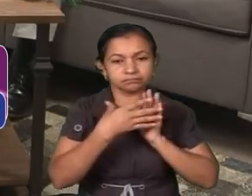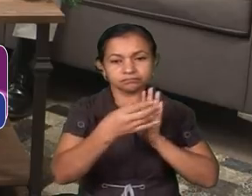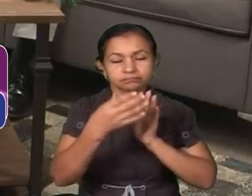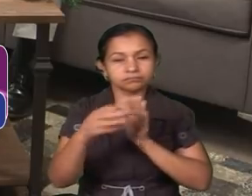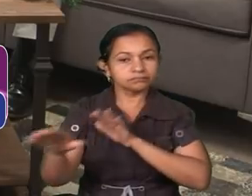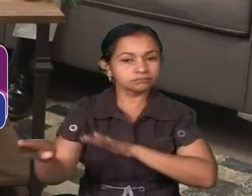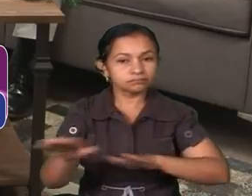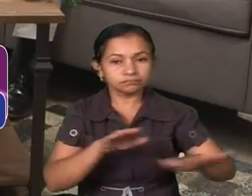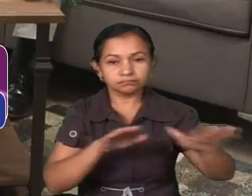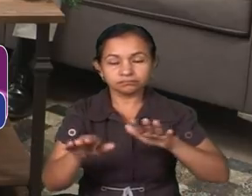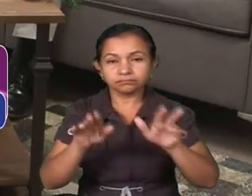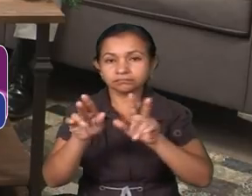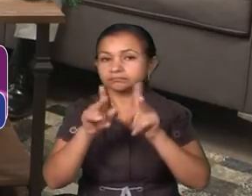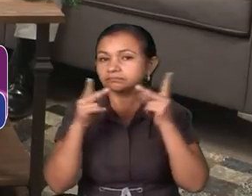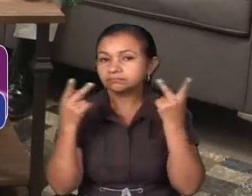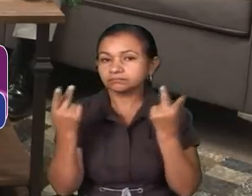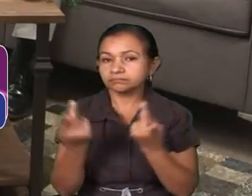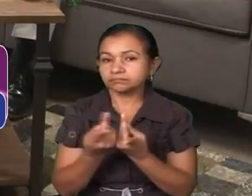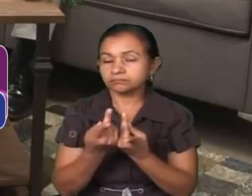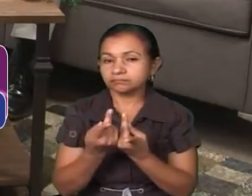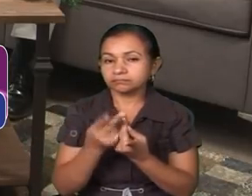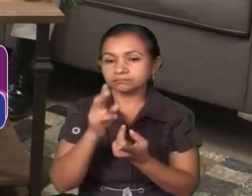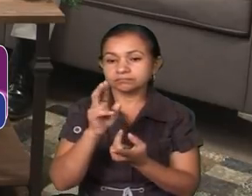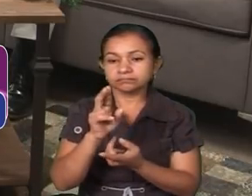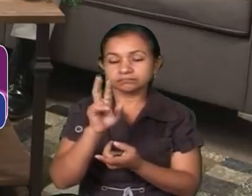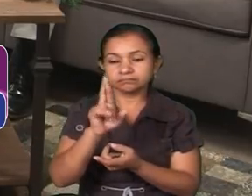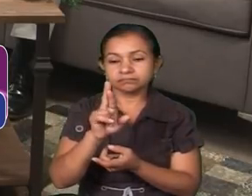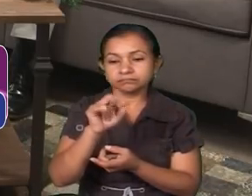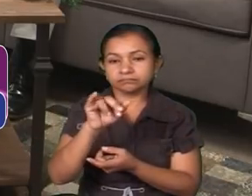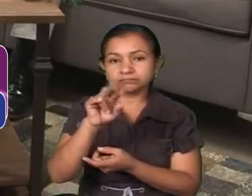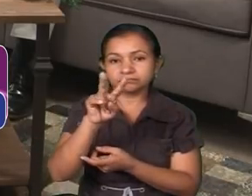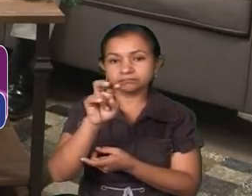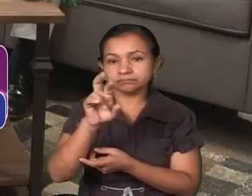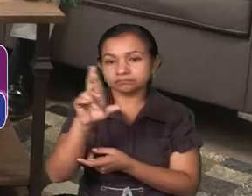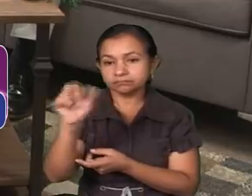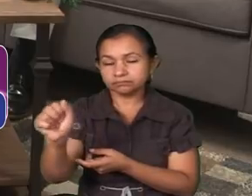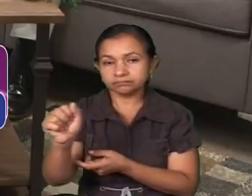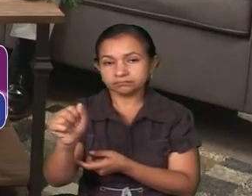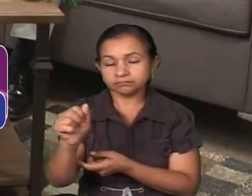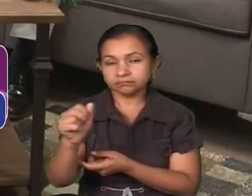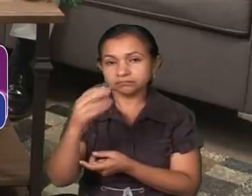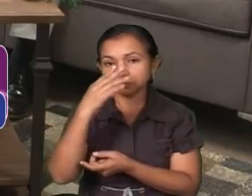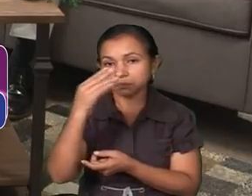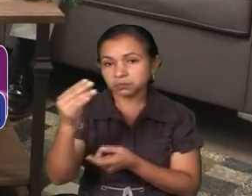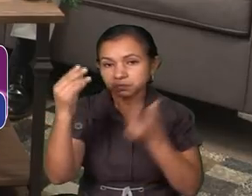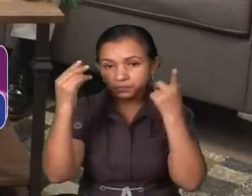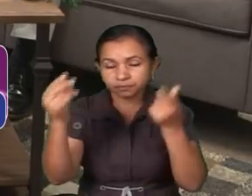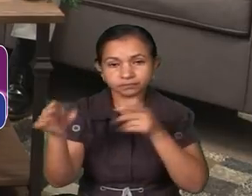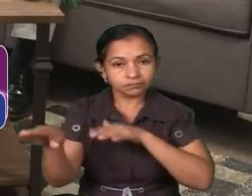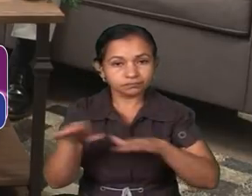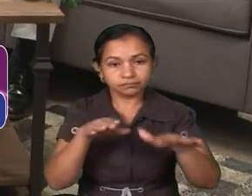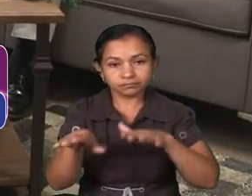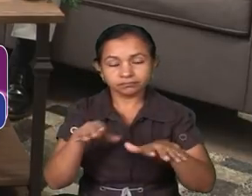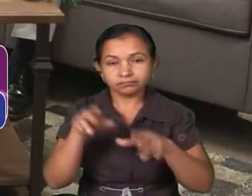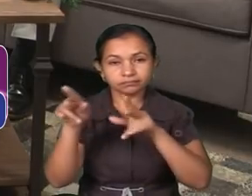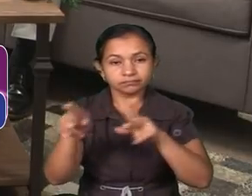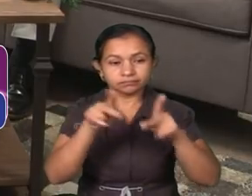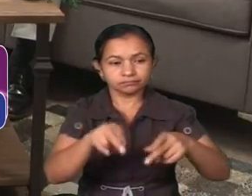pueblo. Un Francisco Rivera, el Zorrito. Okay. No pueden con gente